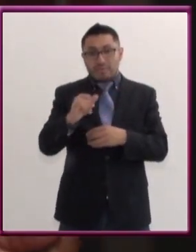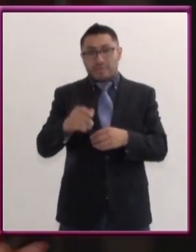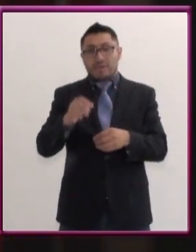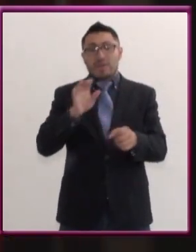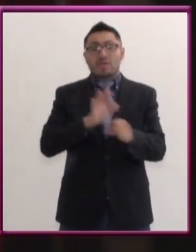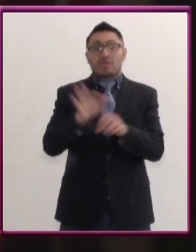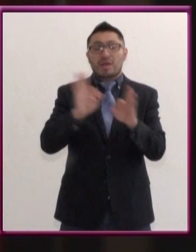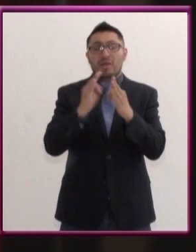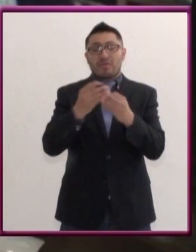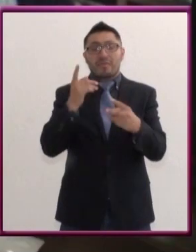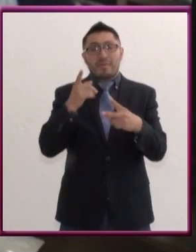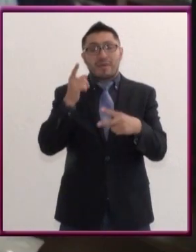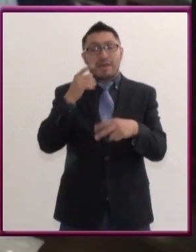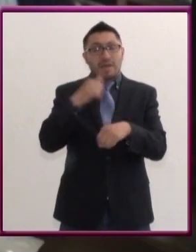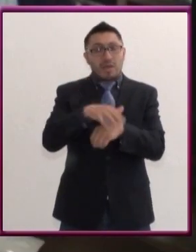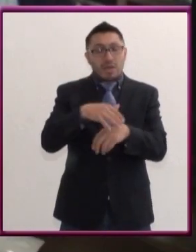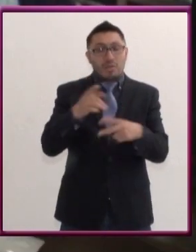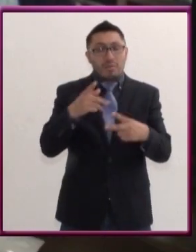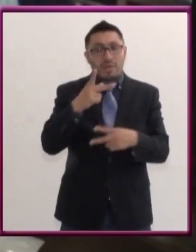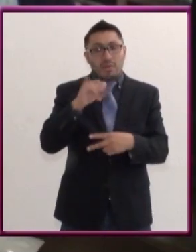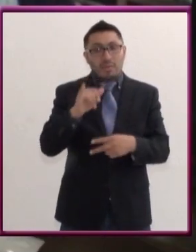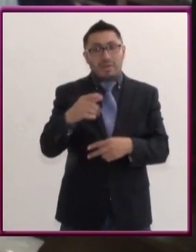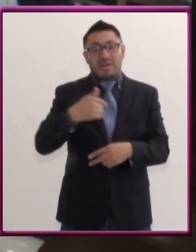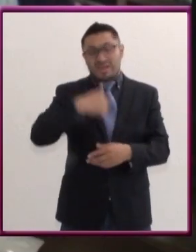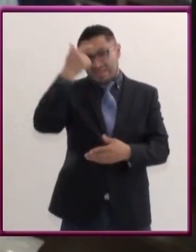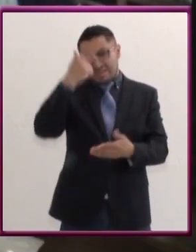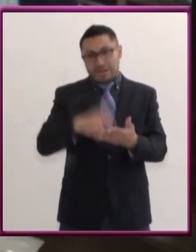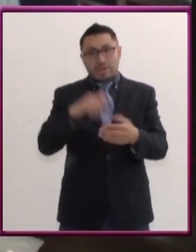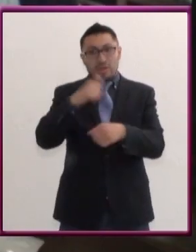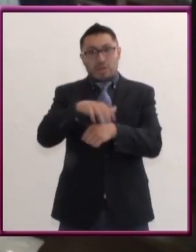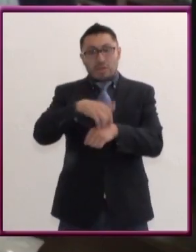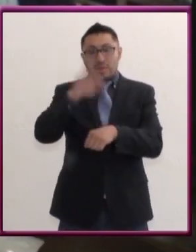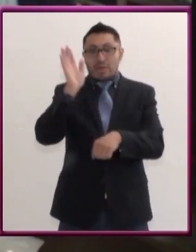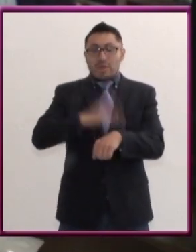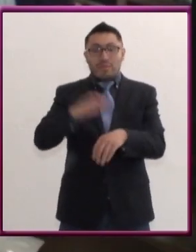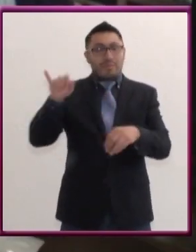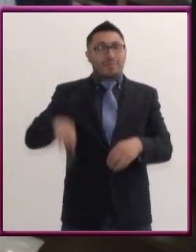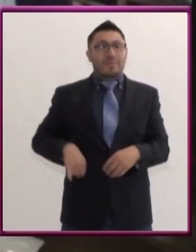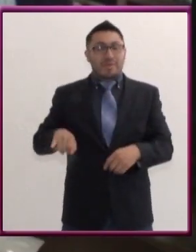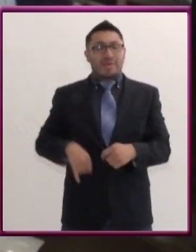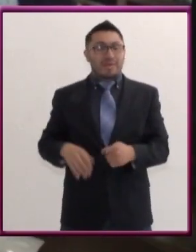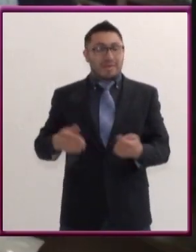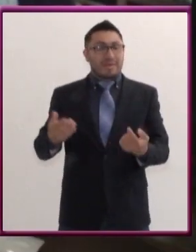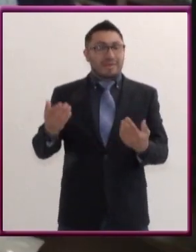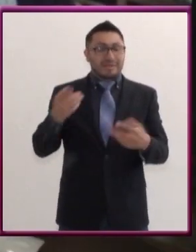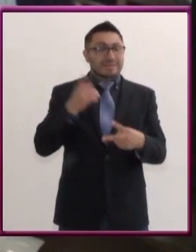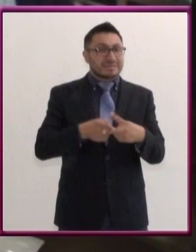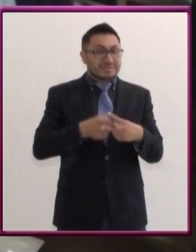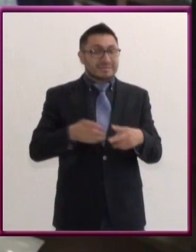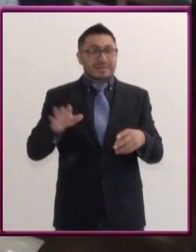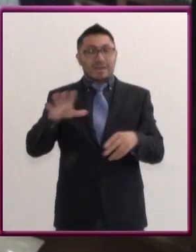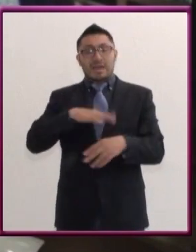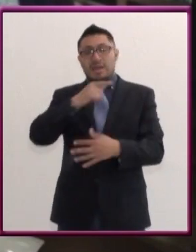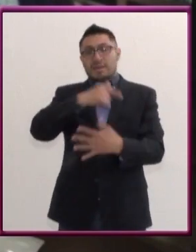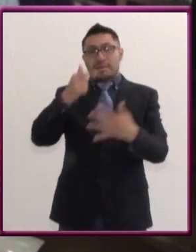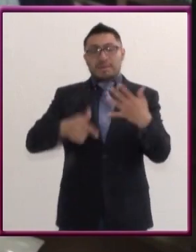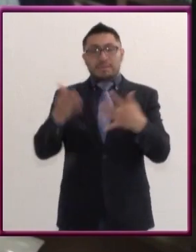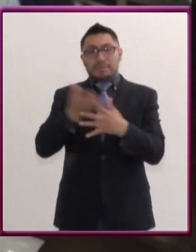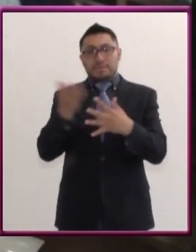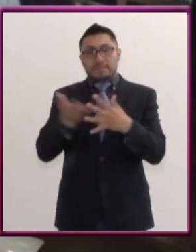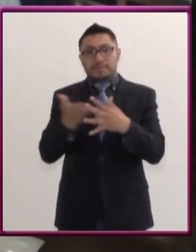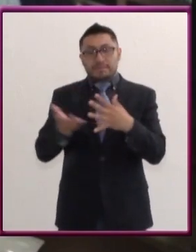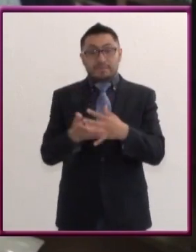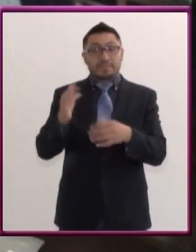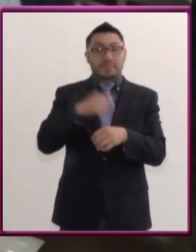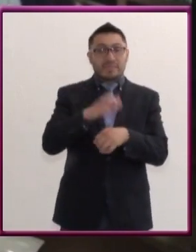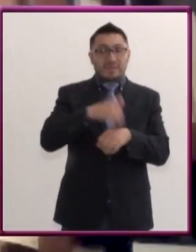tipo de número es el pi, por favor. Yo creo que pi es uno de los números más interesantes en ese sentido. Hay varias categorías